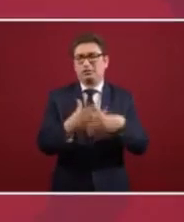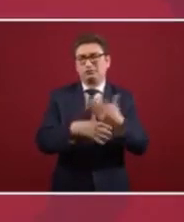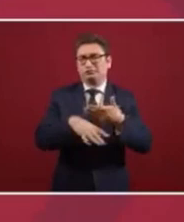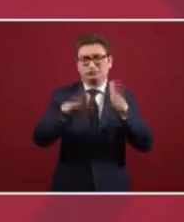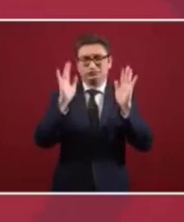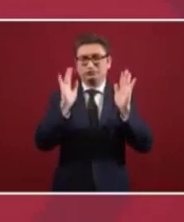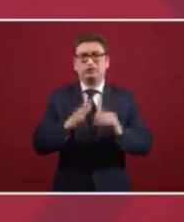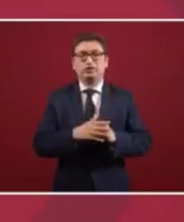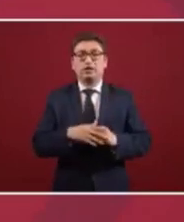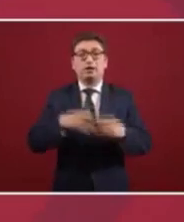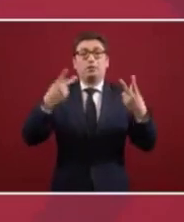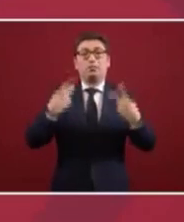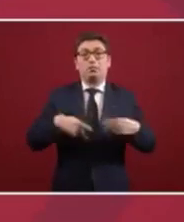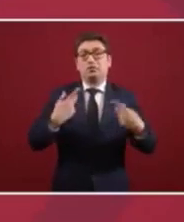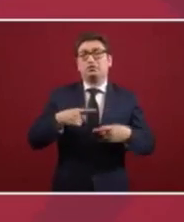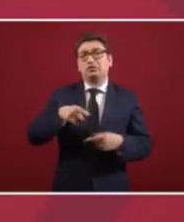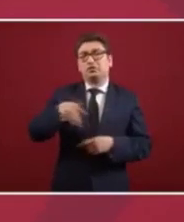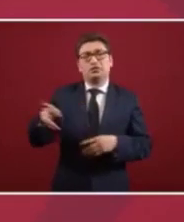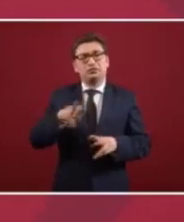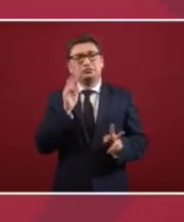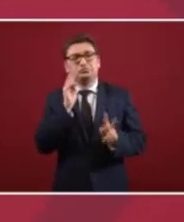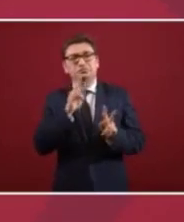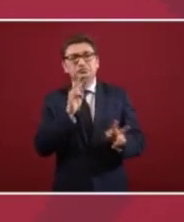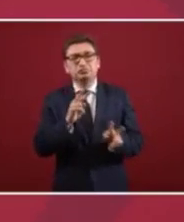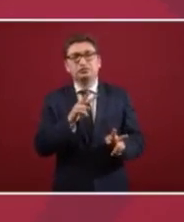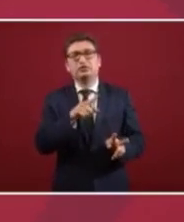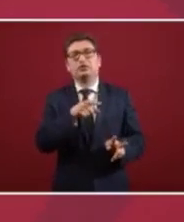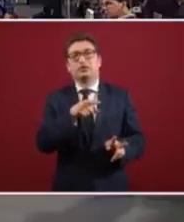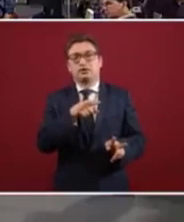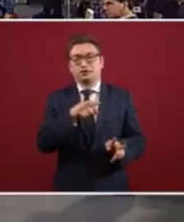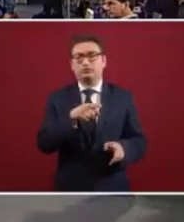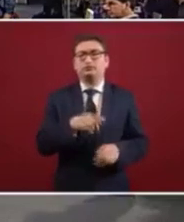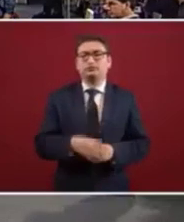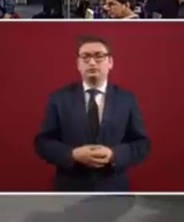cualquier cosa, que la gente considera